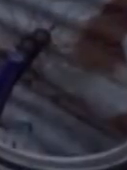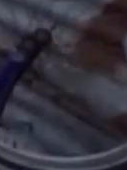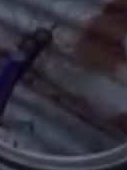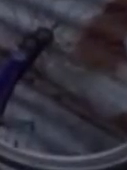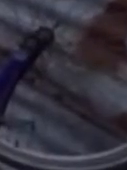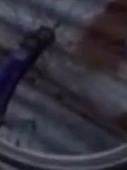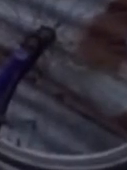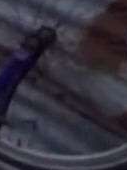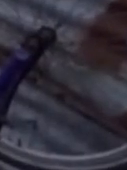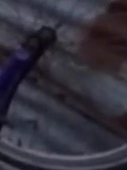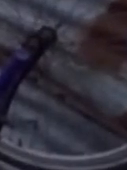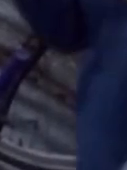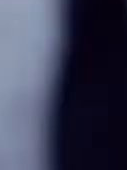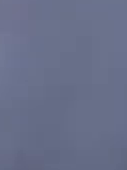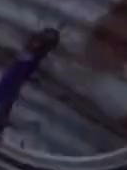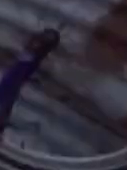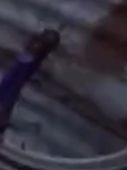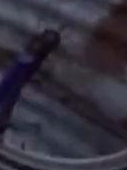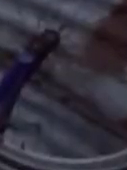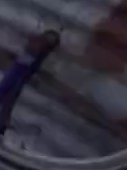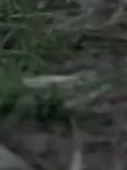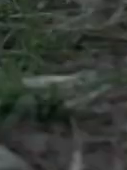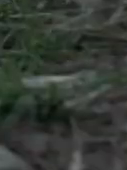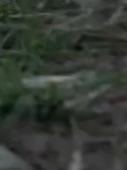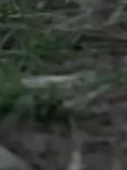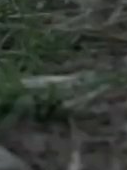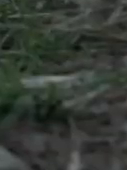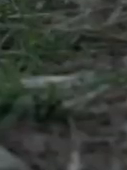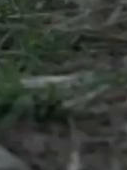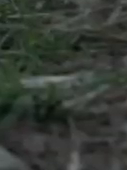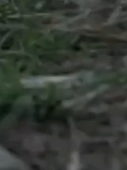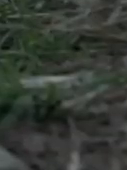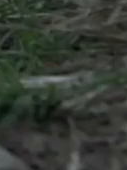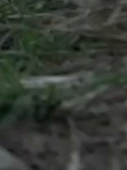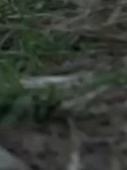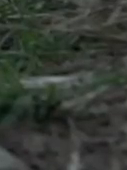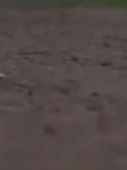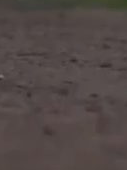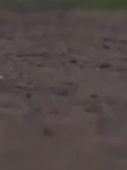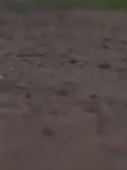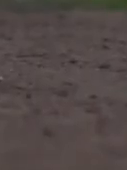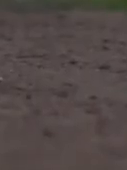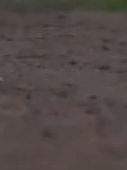dinero y son más de 160.000 las y los uruguayos que viven en asentamientos sin